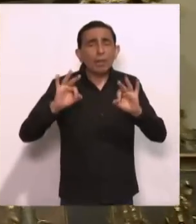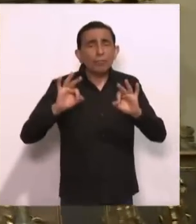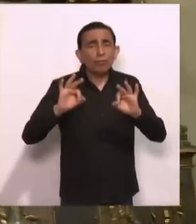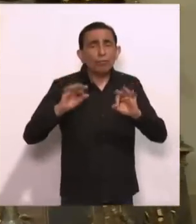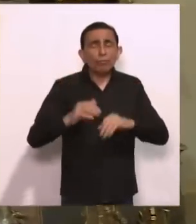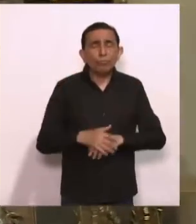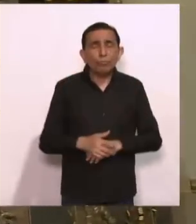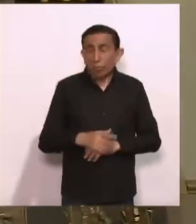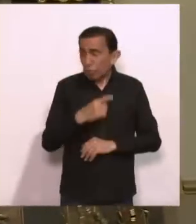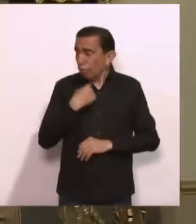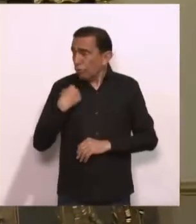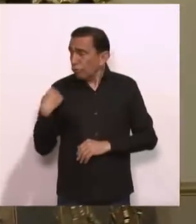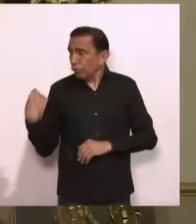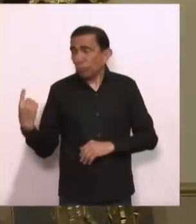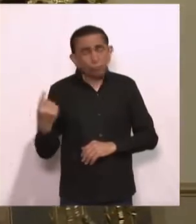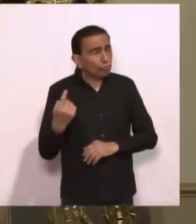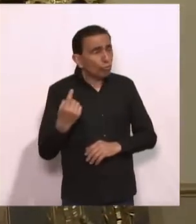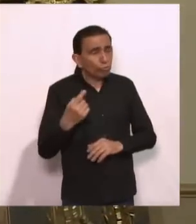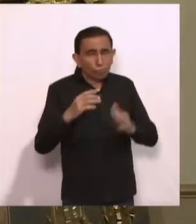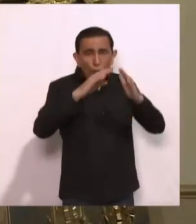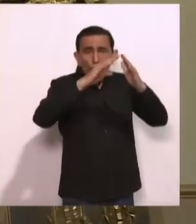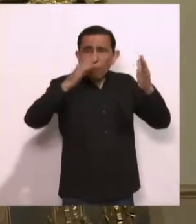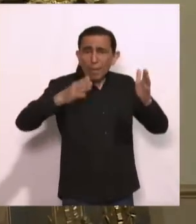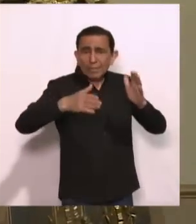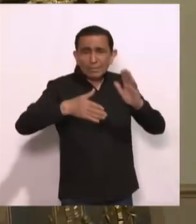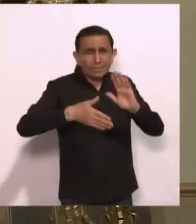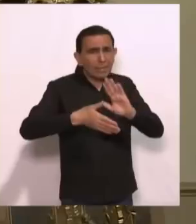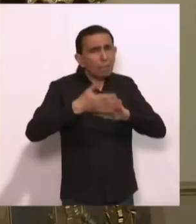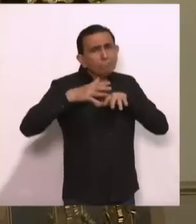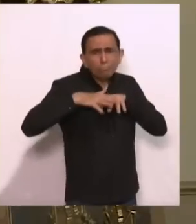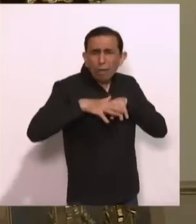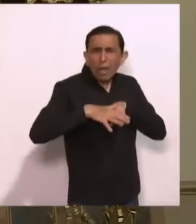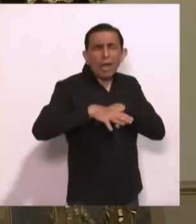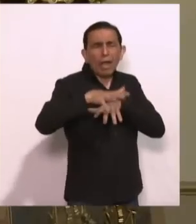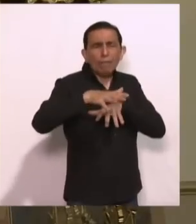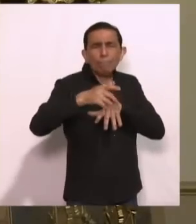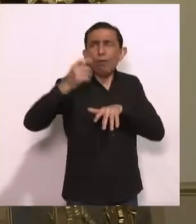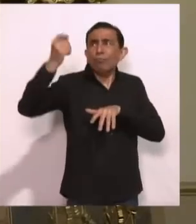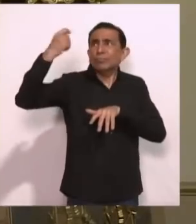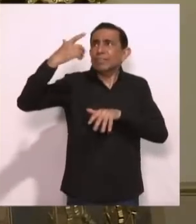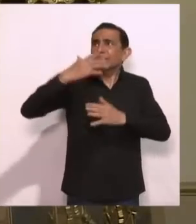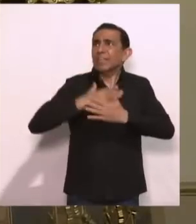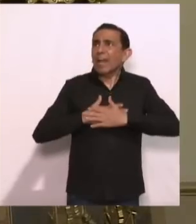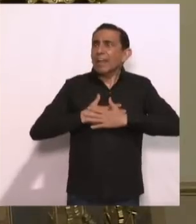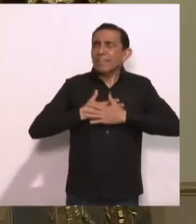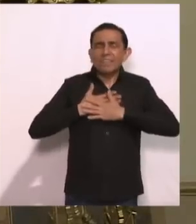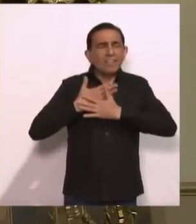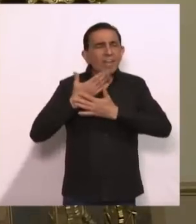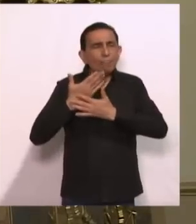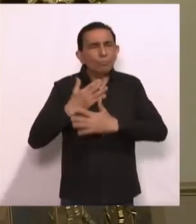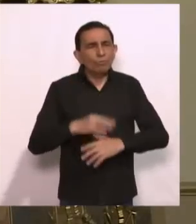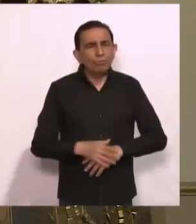Redentor, vamos a tu mesa en señal de amor.